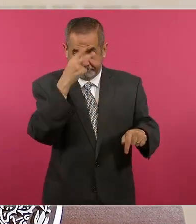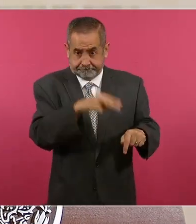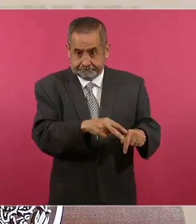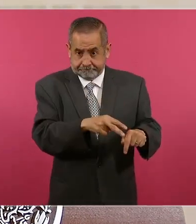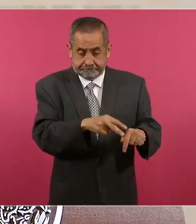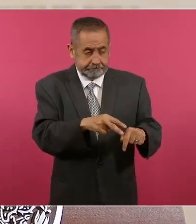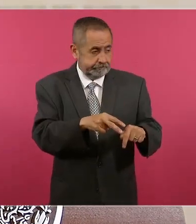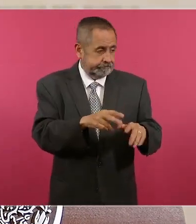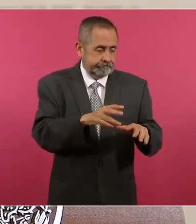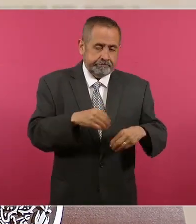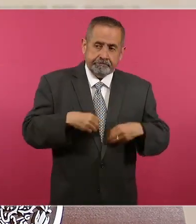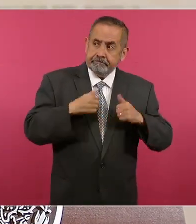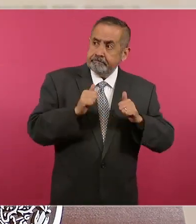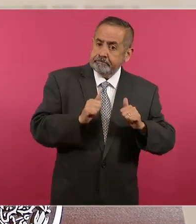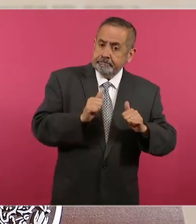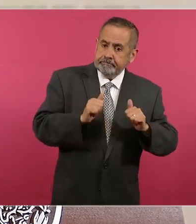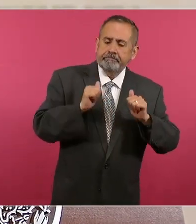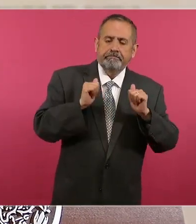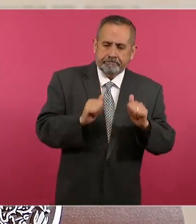porque